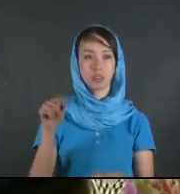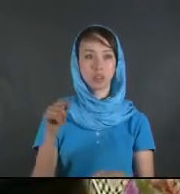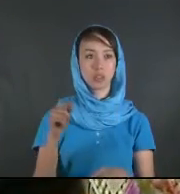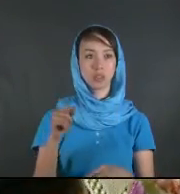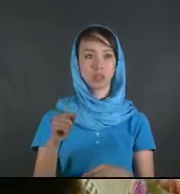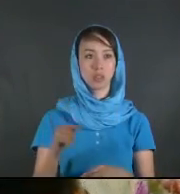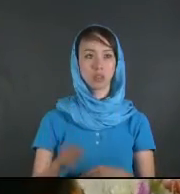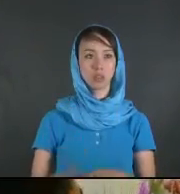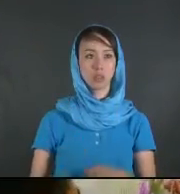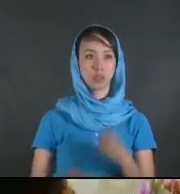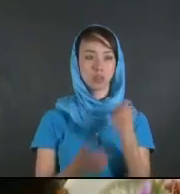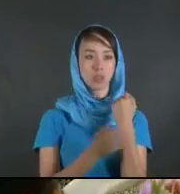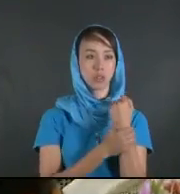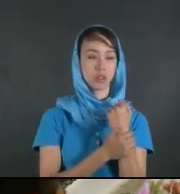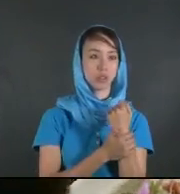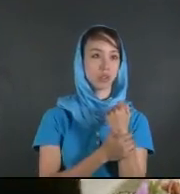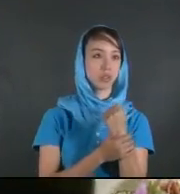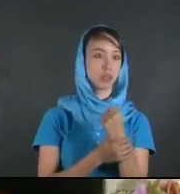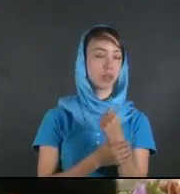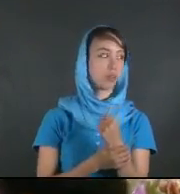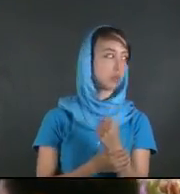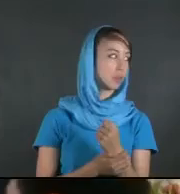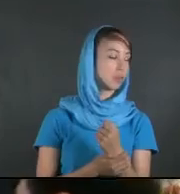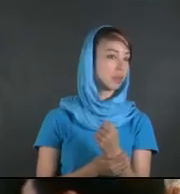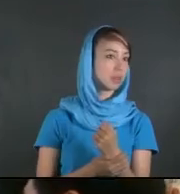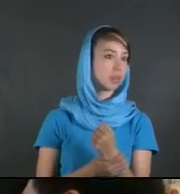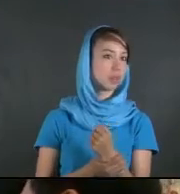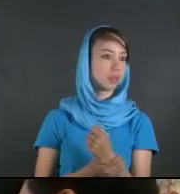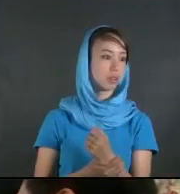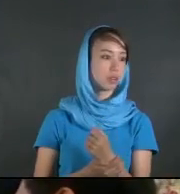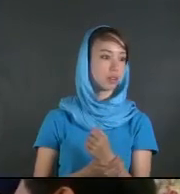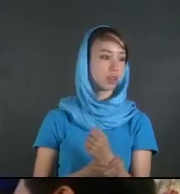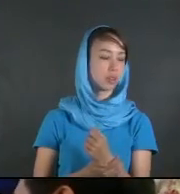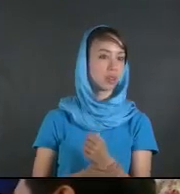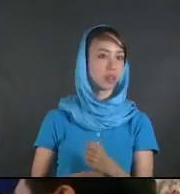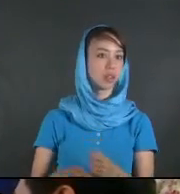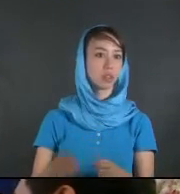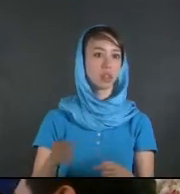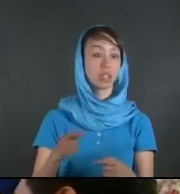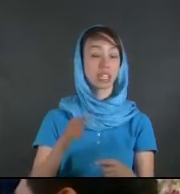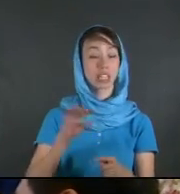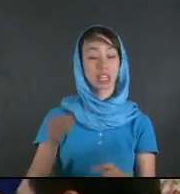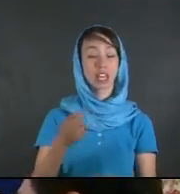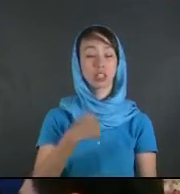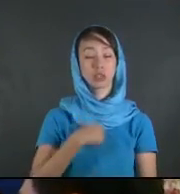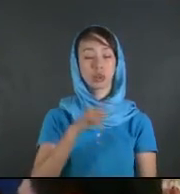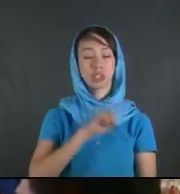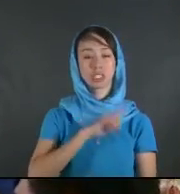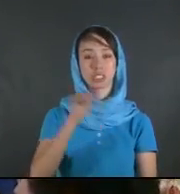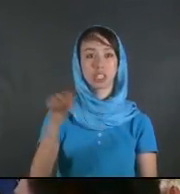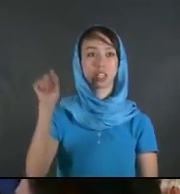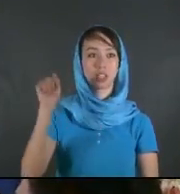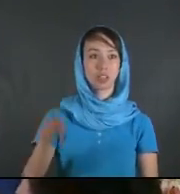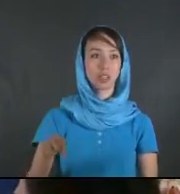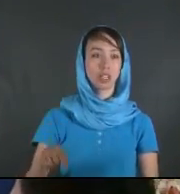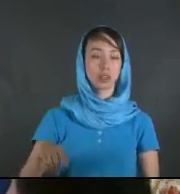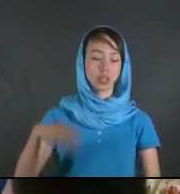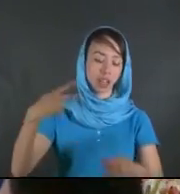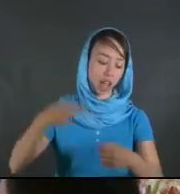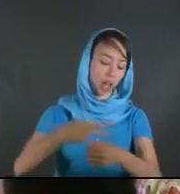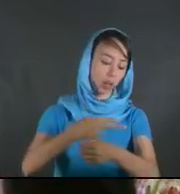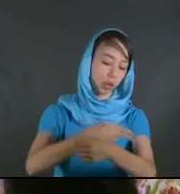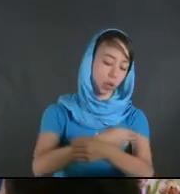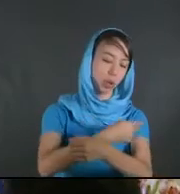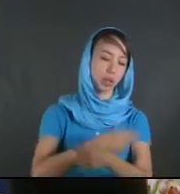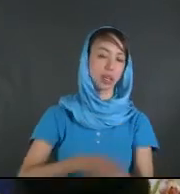adelante permite que hoy esté aquí Cordero y